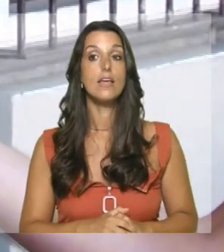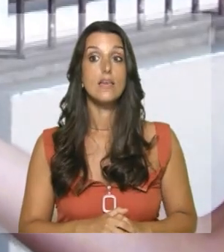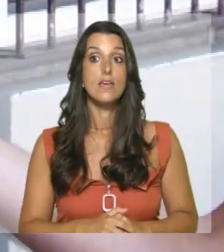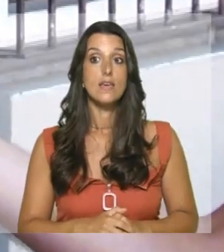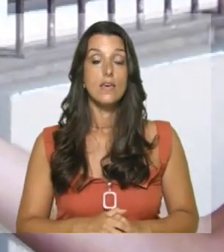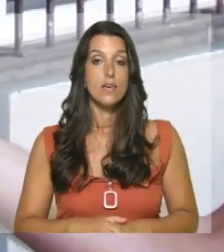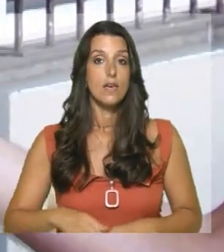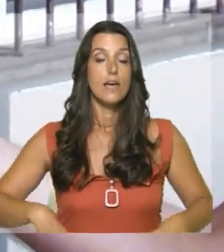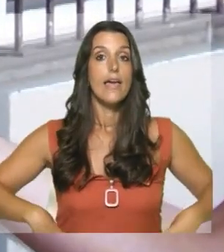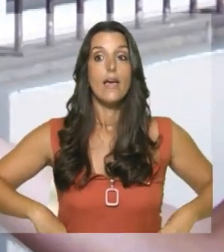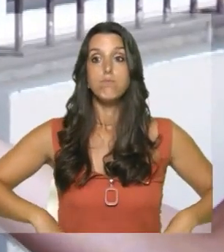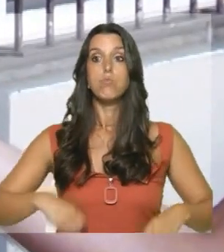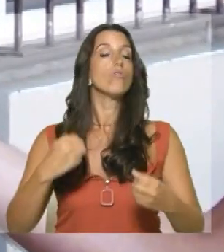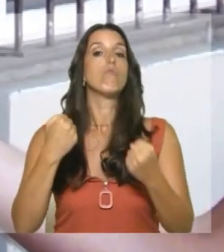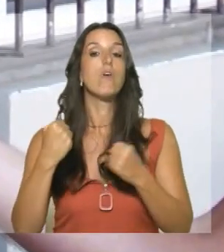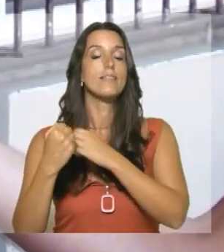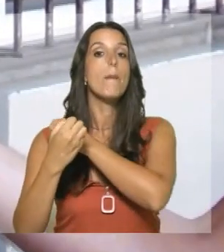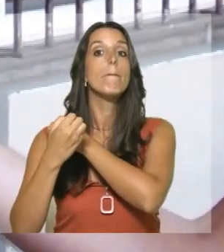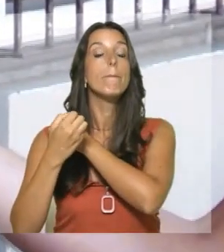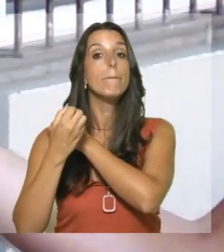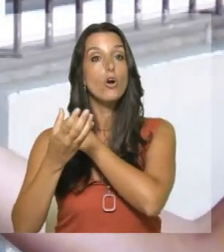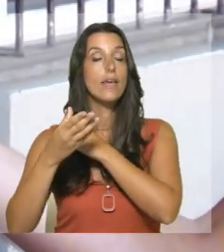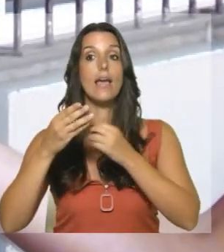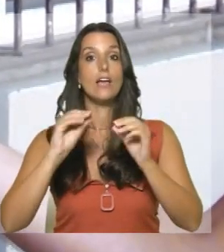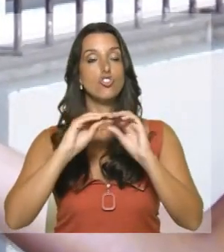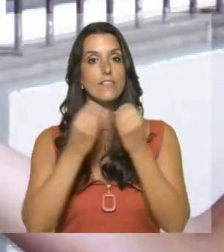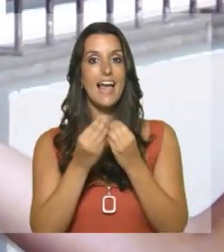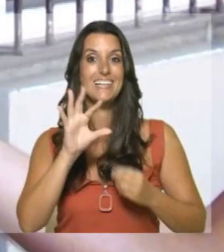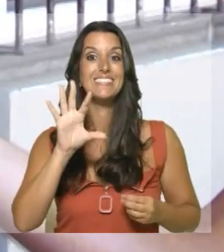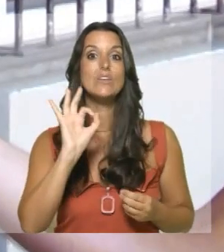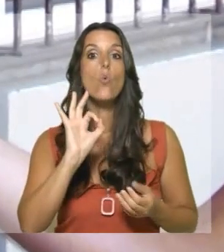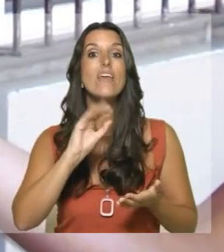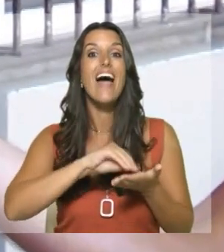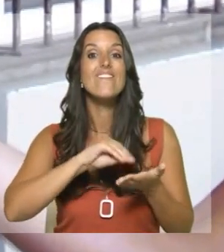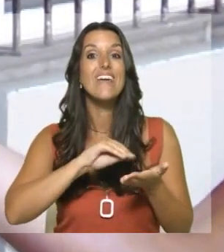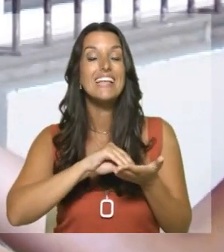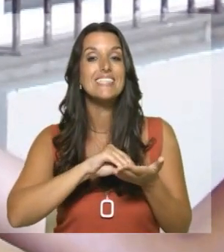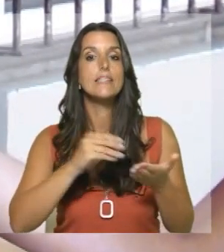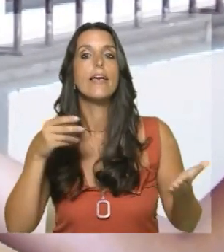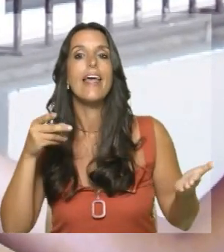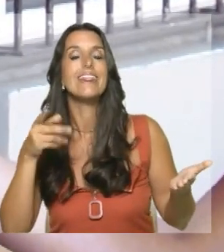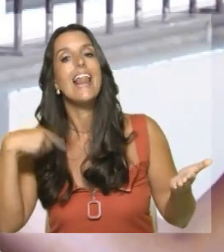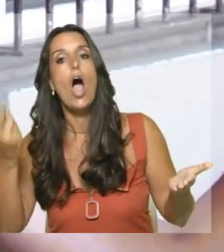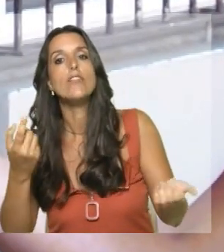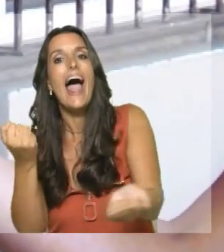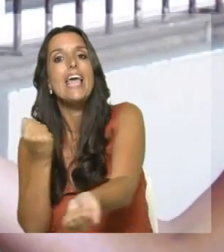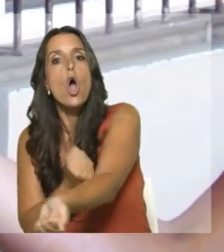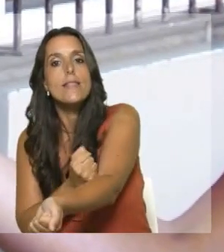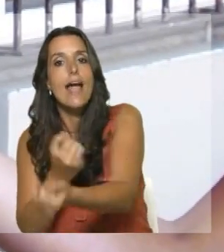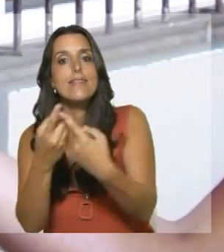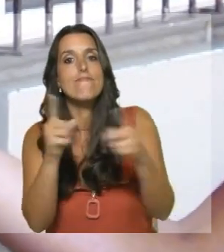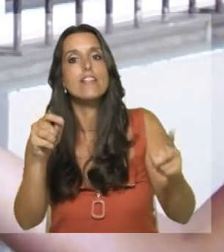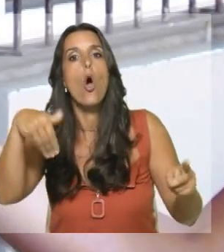potente. Tiene una potencia que se calcula en 50 veces la potencia de la heroína o 100 veces la potencia de la